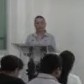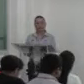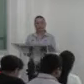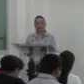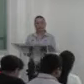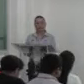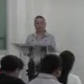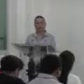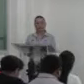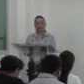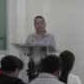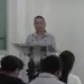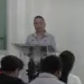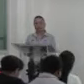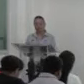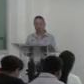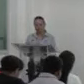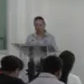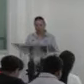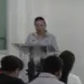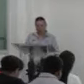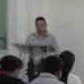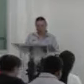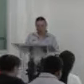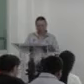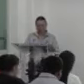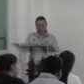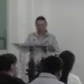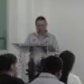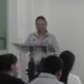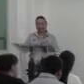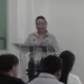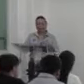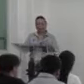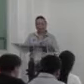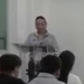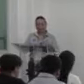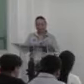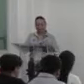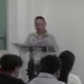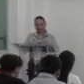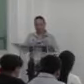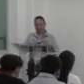acompañan, y pues enhorabuena y bienvenidos. Muchísimas gracias.